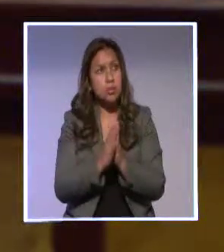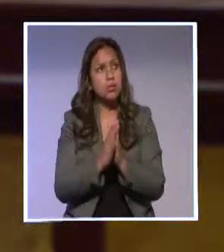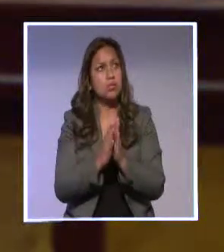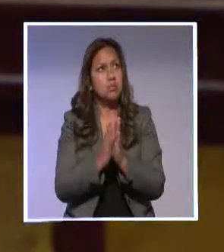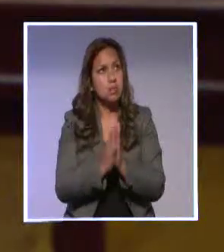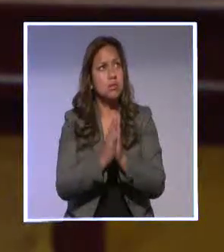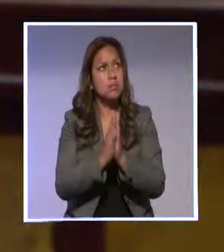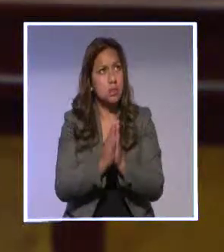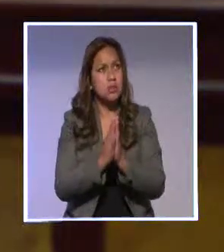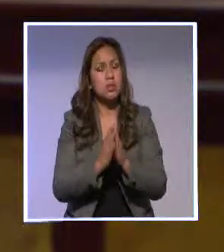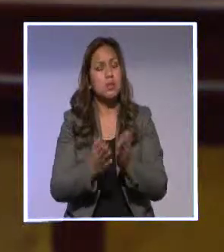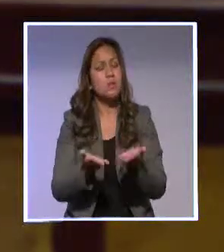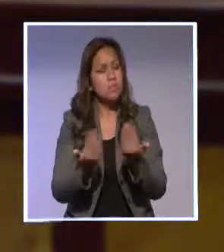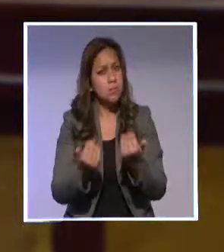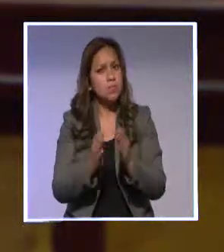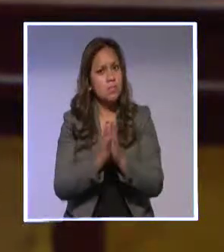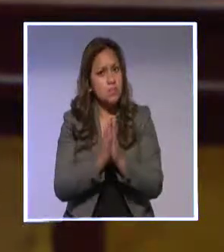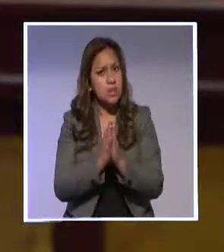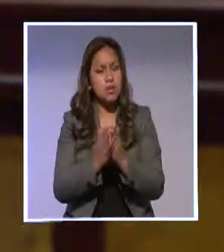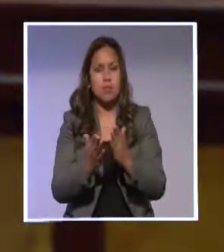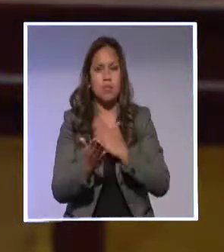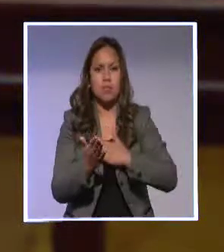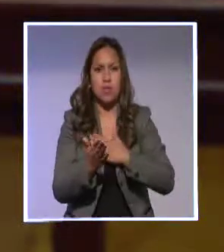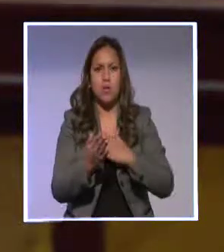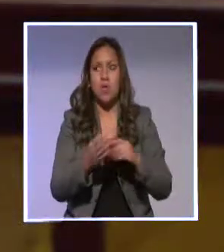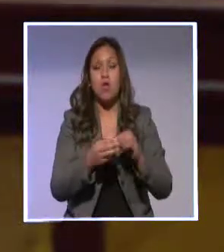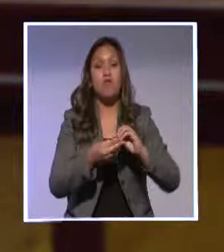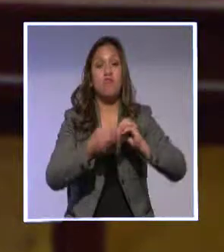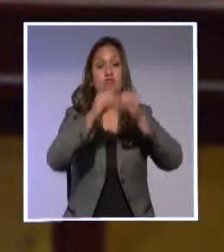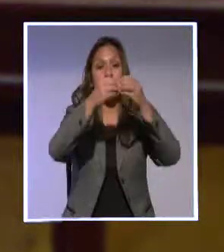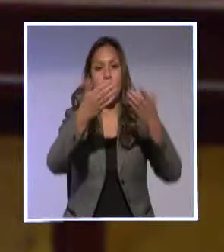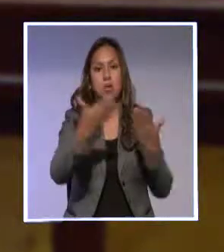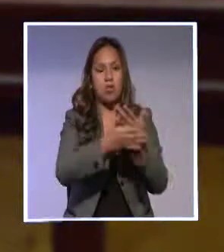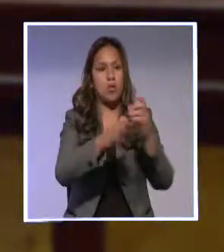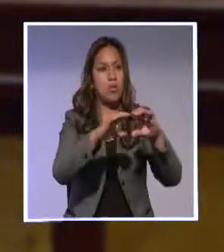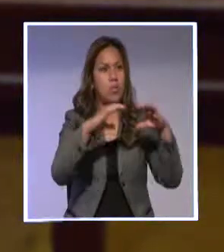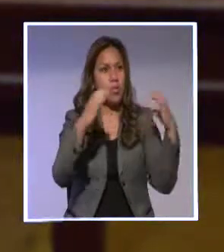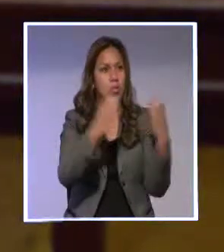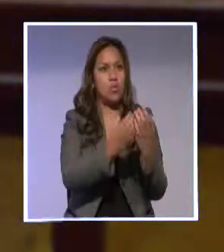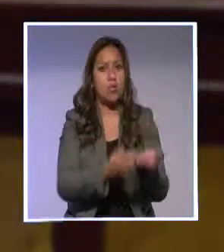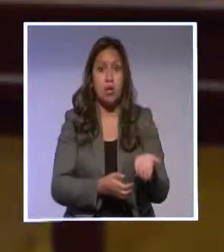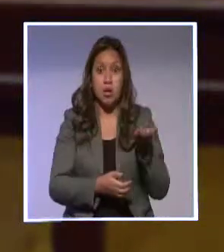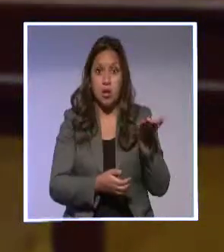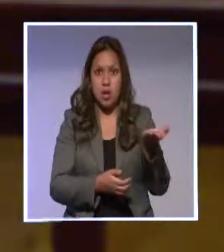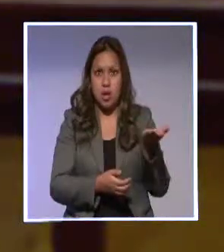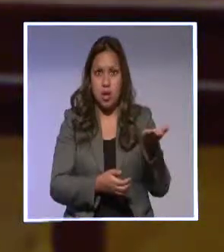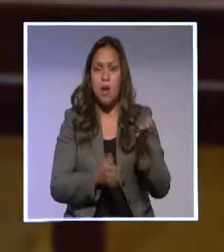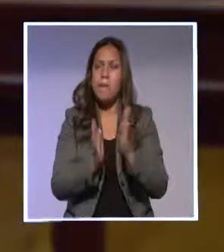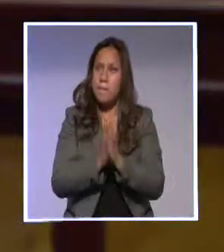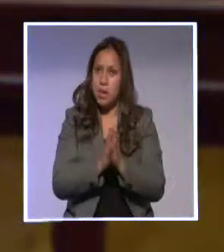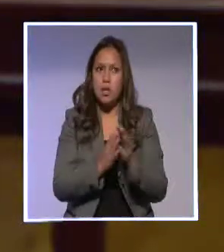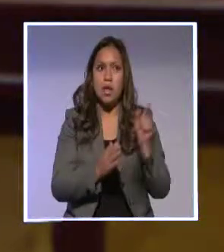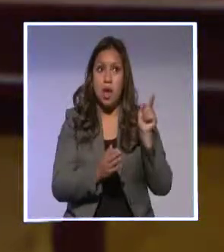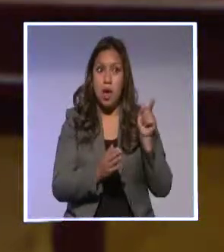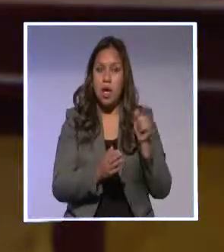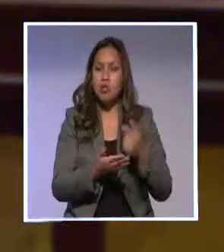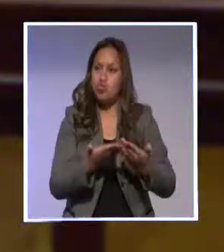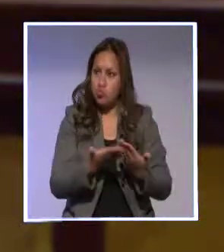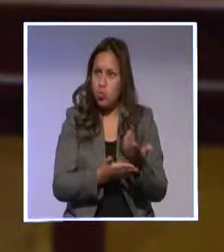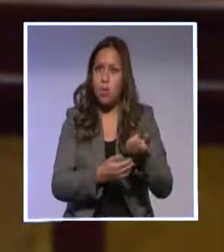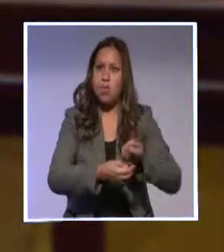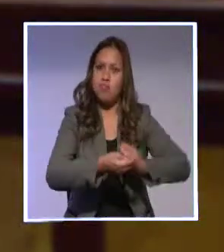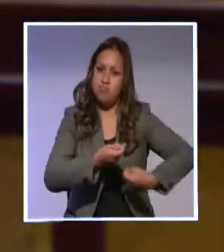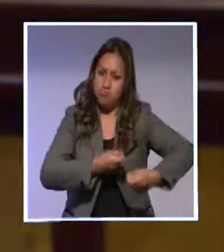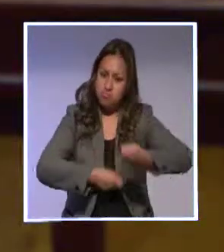les solicitamos la conformación de una comisión reunión con una comisión negociadora para que trate de